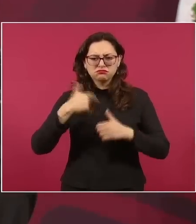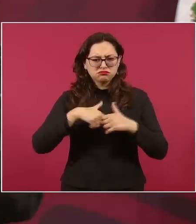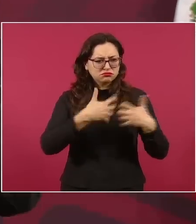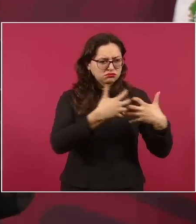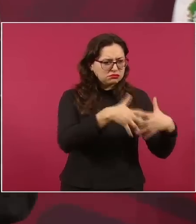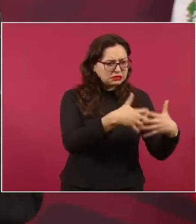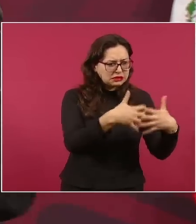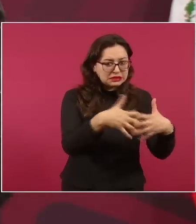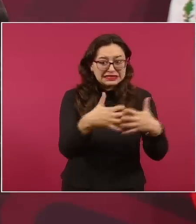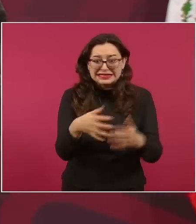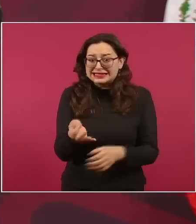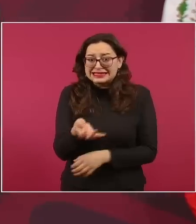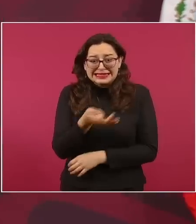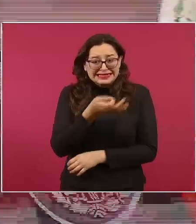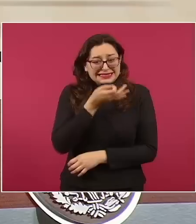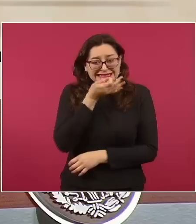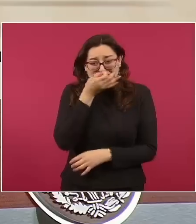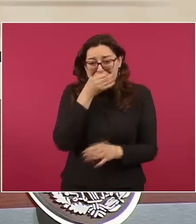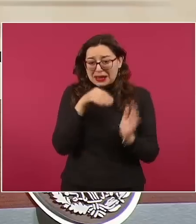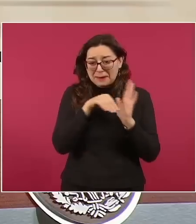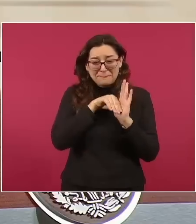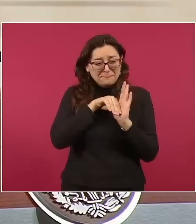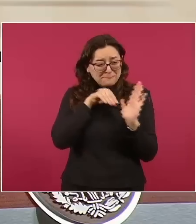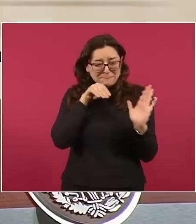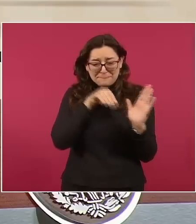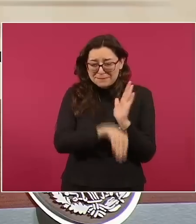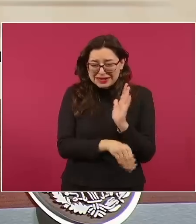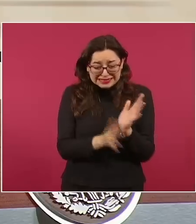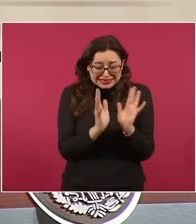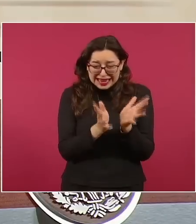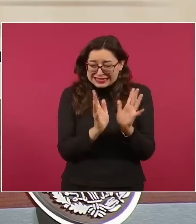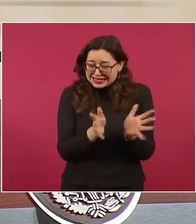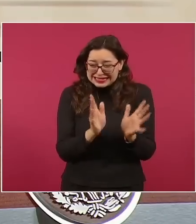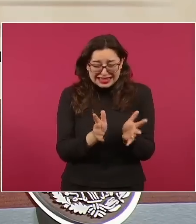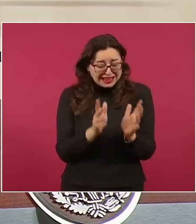Ya estaban incluso vendiendo partes,